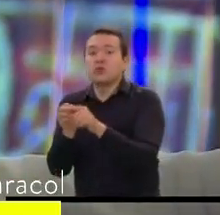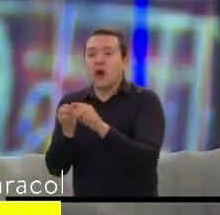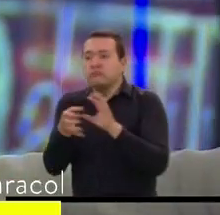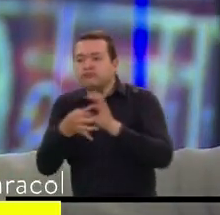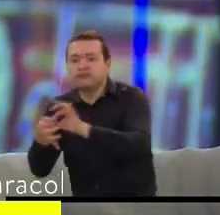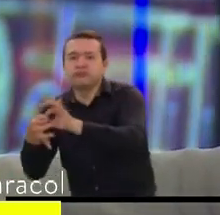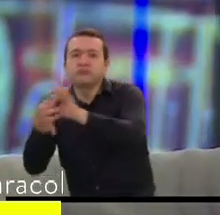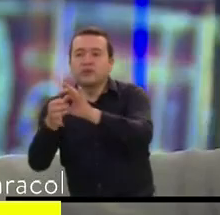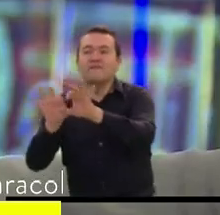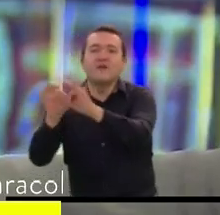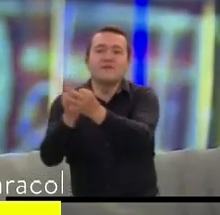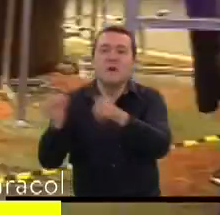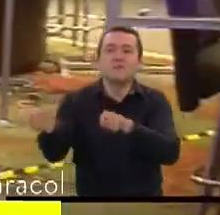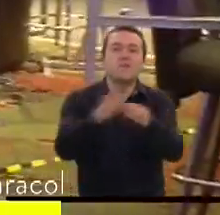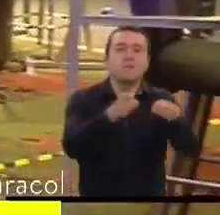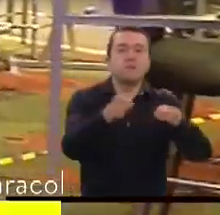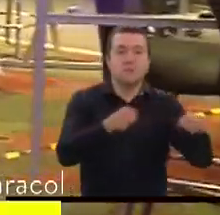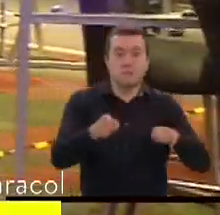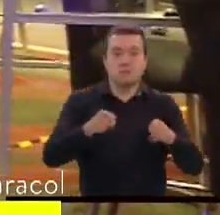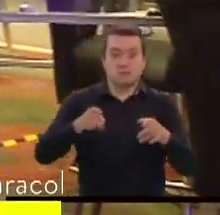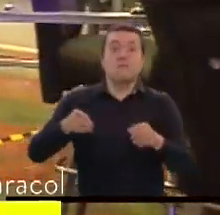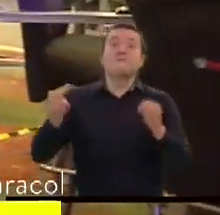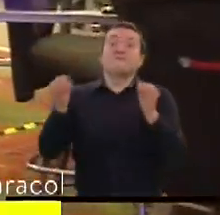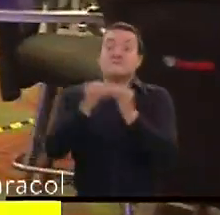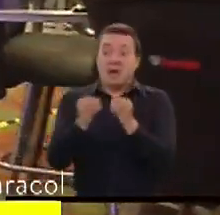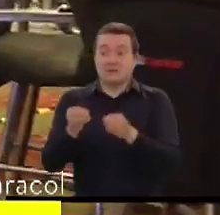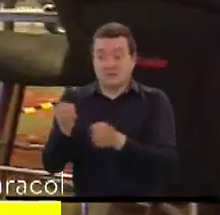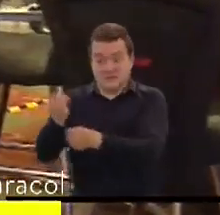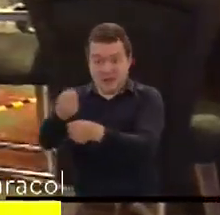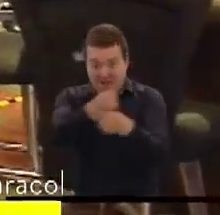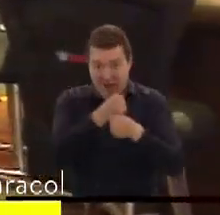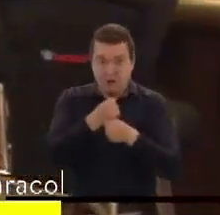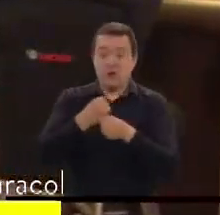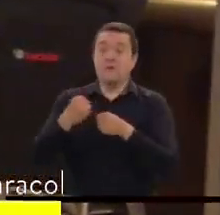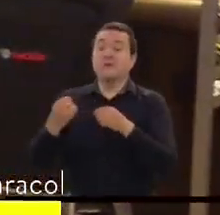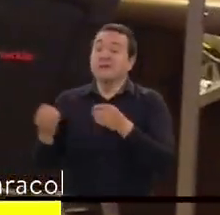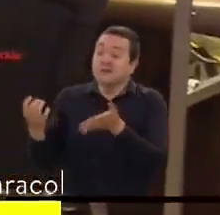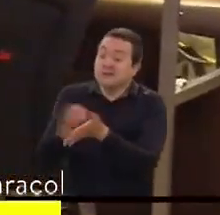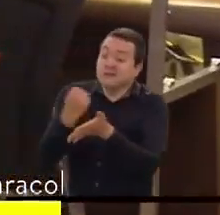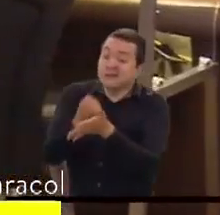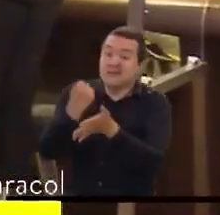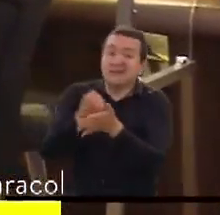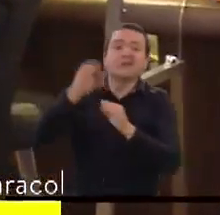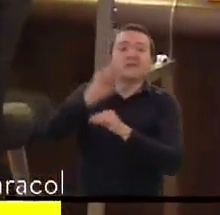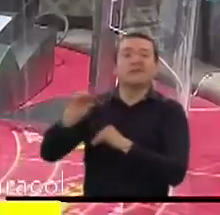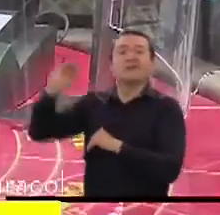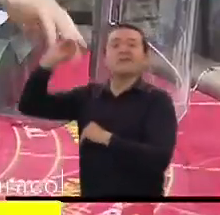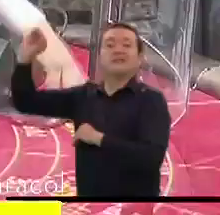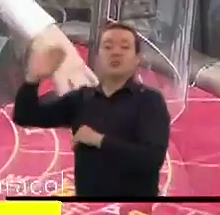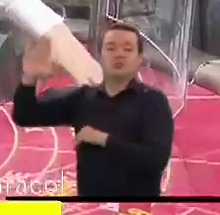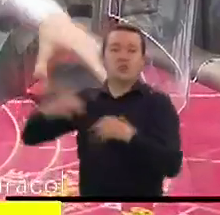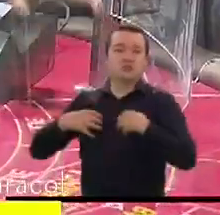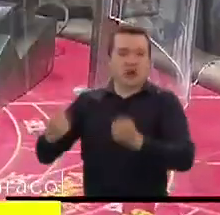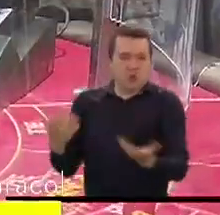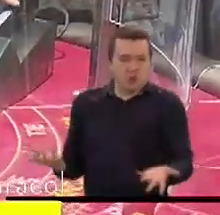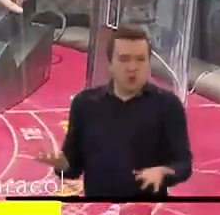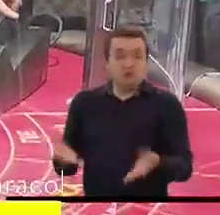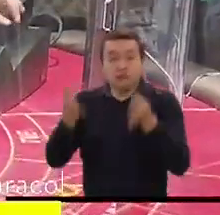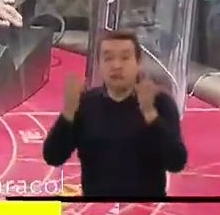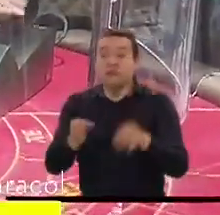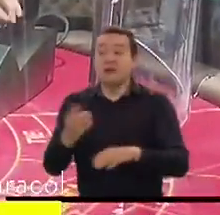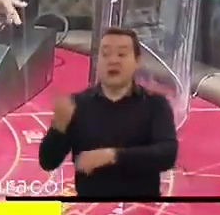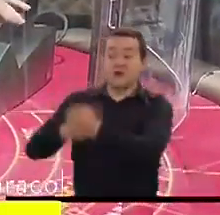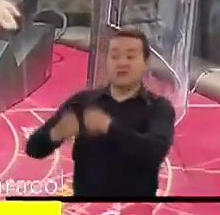grandes generadores de recursos para la salud. En el año 2019, para la salud de los bogotanos se generaron 130 mil millones de pesos.